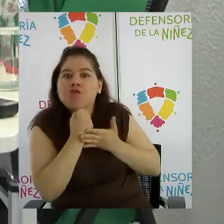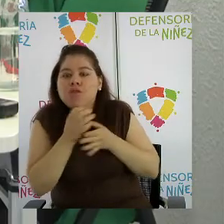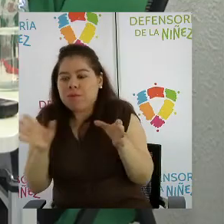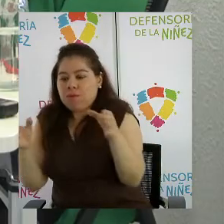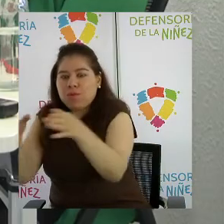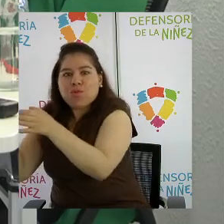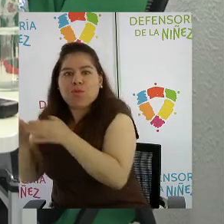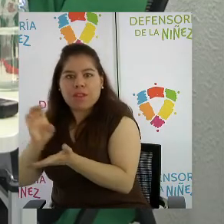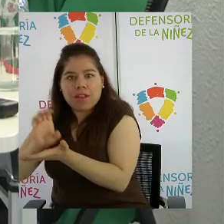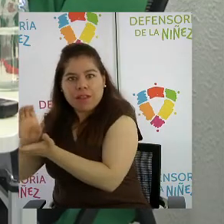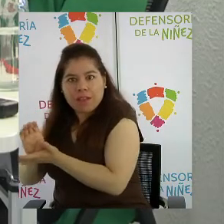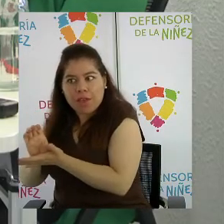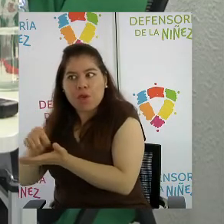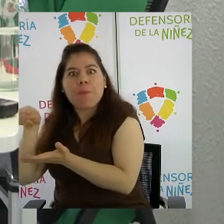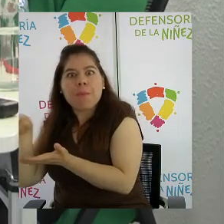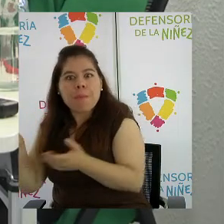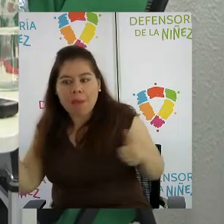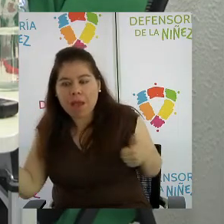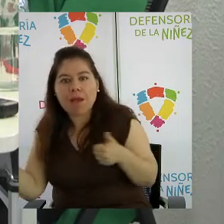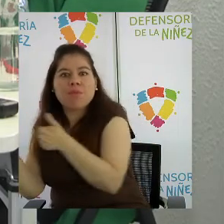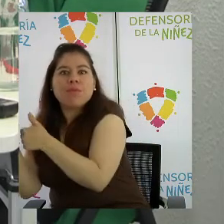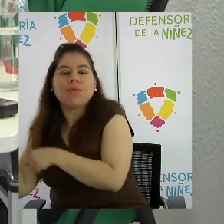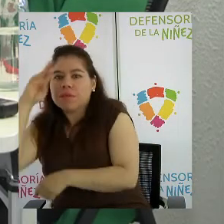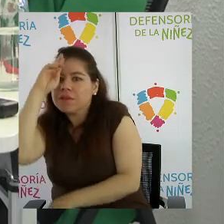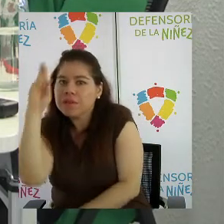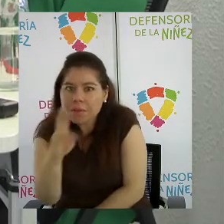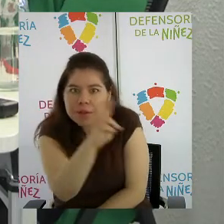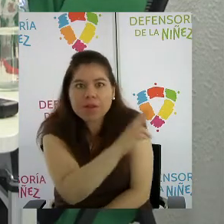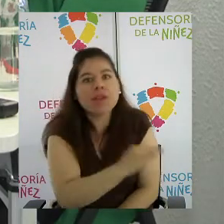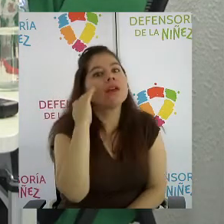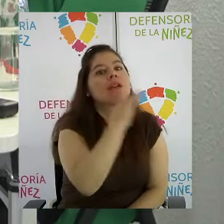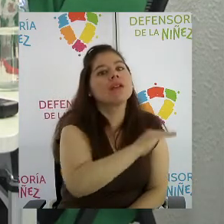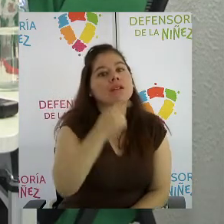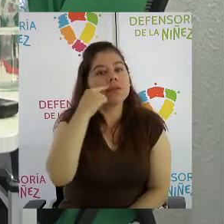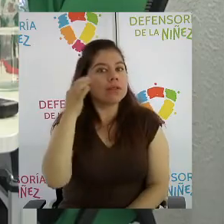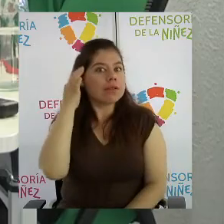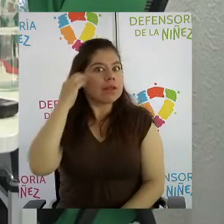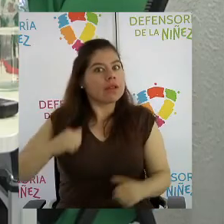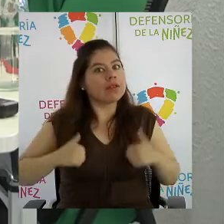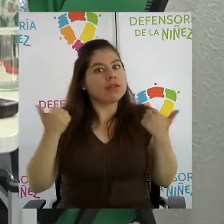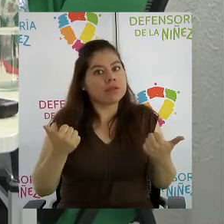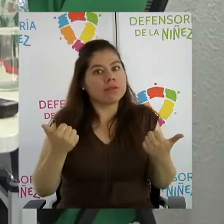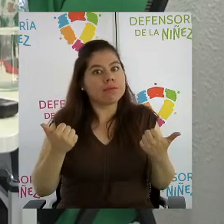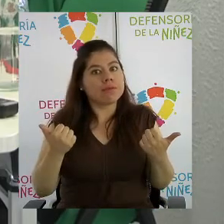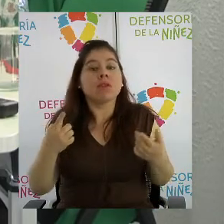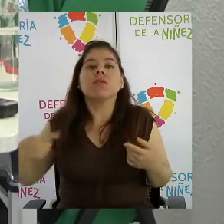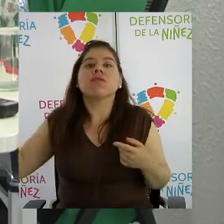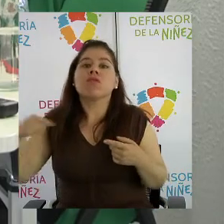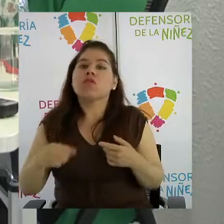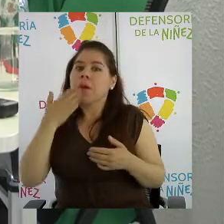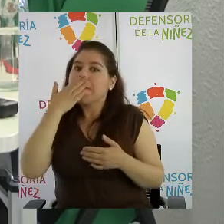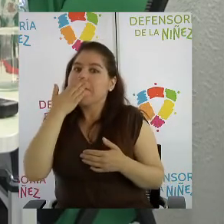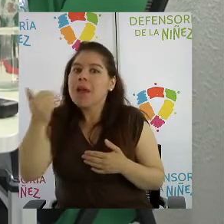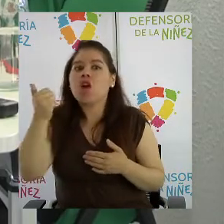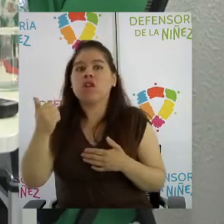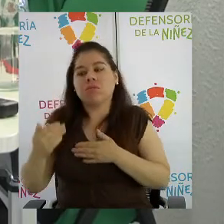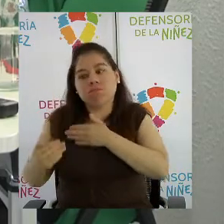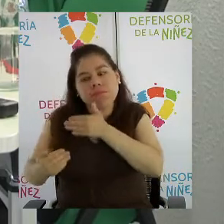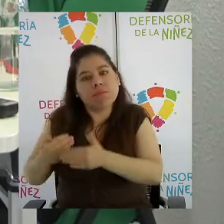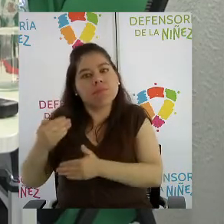estos actúen respetando irrestrictamente los derechos humanos de niños, niñas y adolescentes, y que por lo tanto así mejoremos de manera efectiva